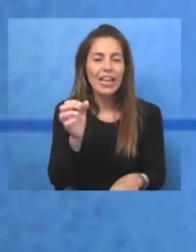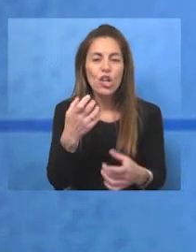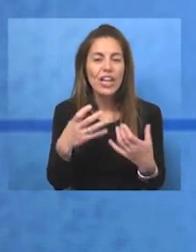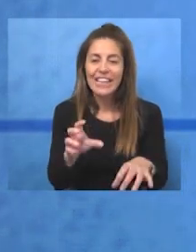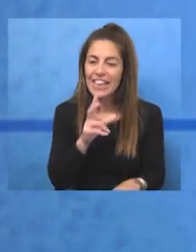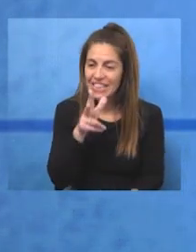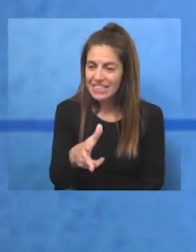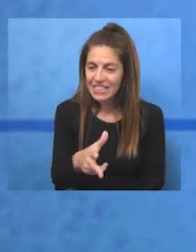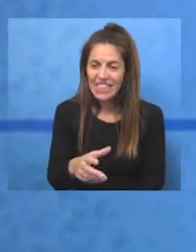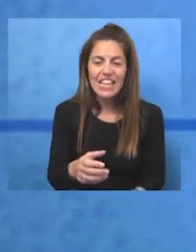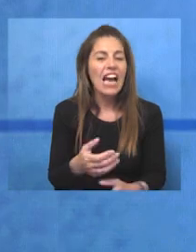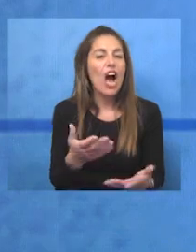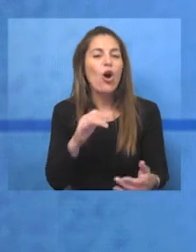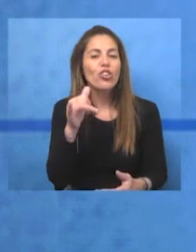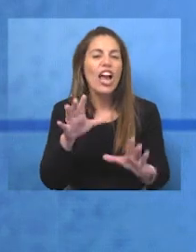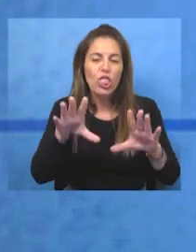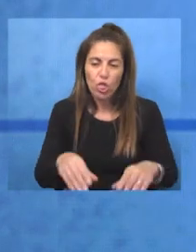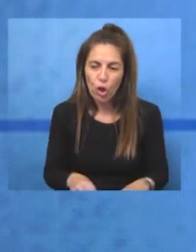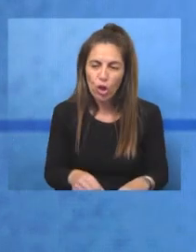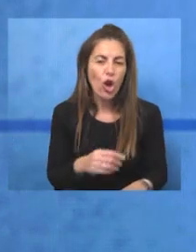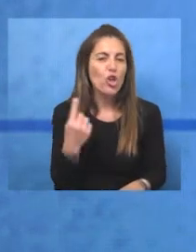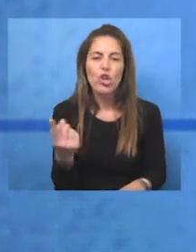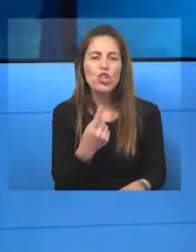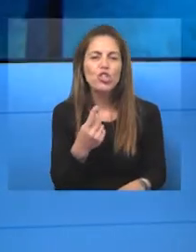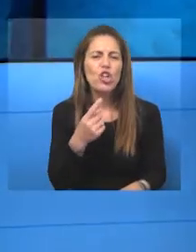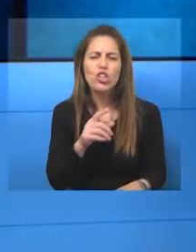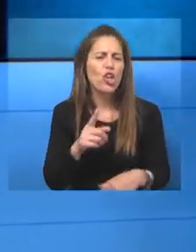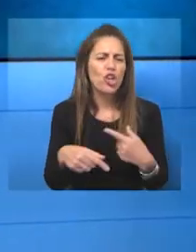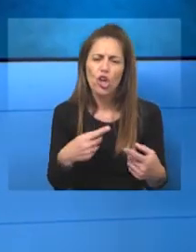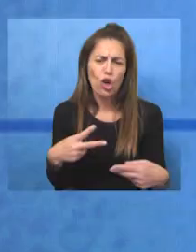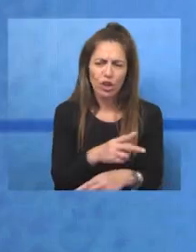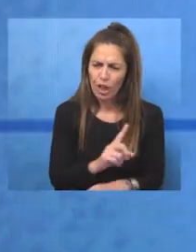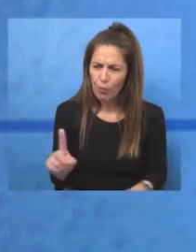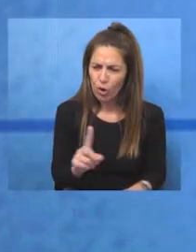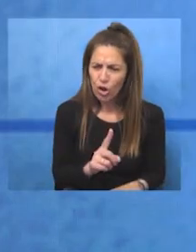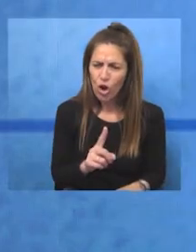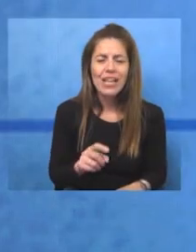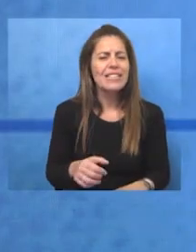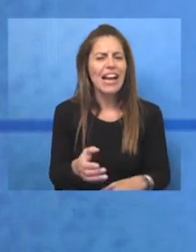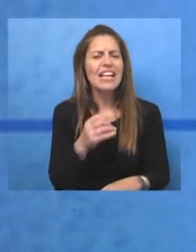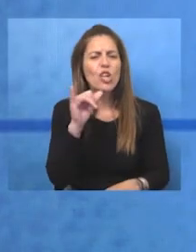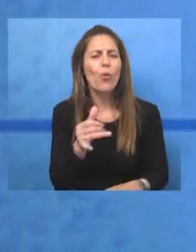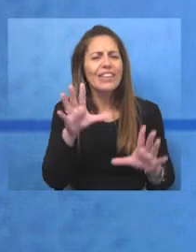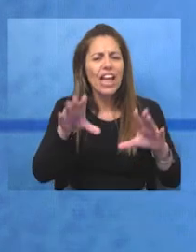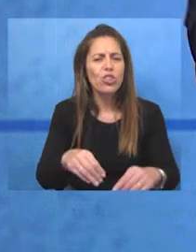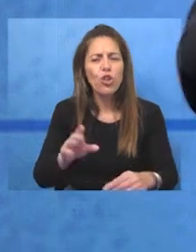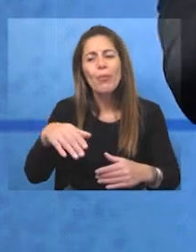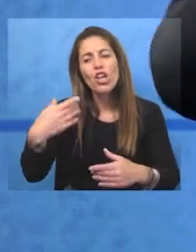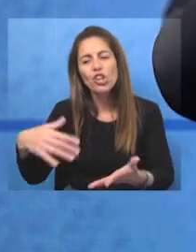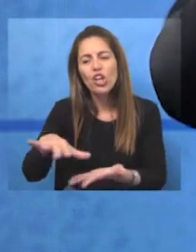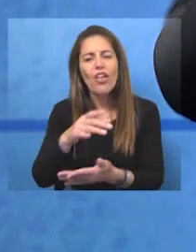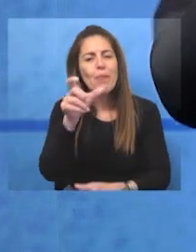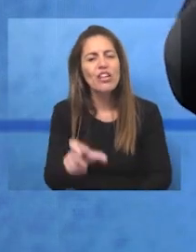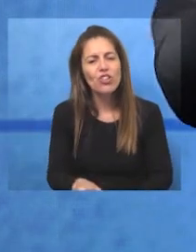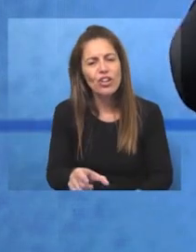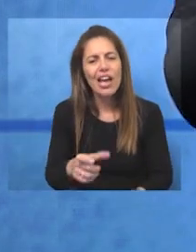decir a destapar lo que hay que destapar porque nosotros nos casamos nos casamos Y si acá se destapa es porque del otro lado hay gente que